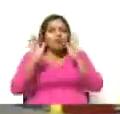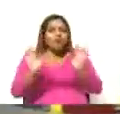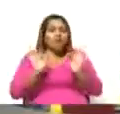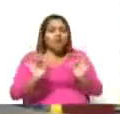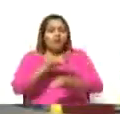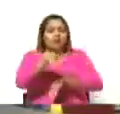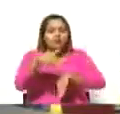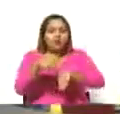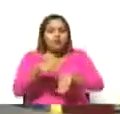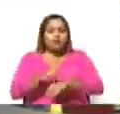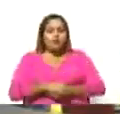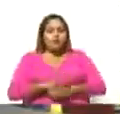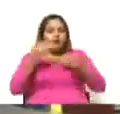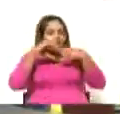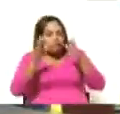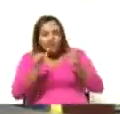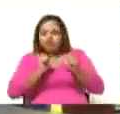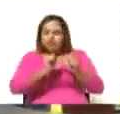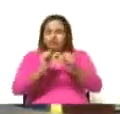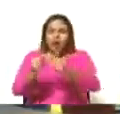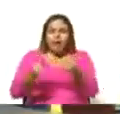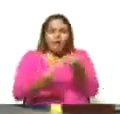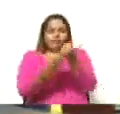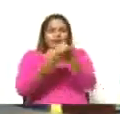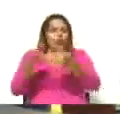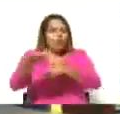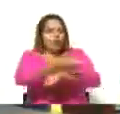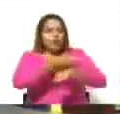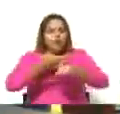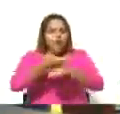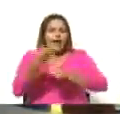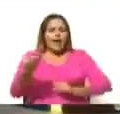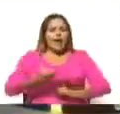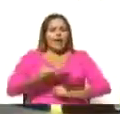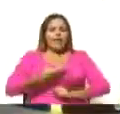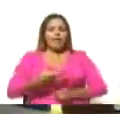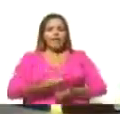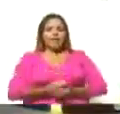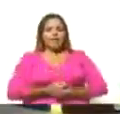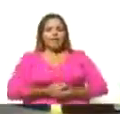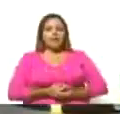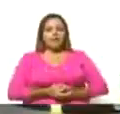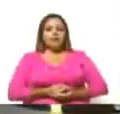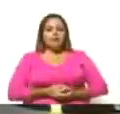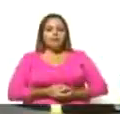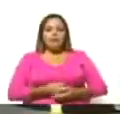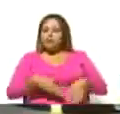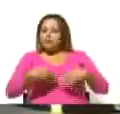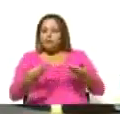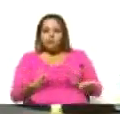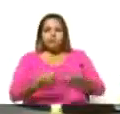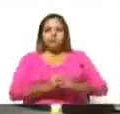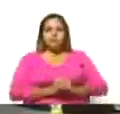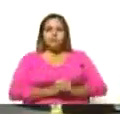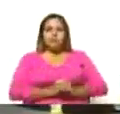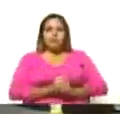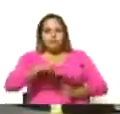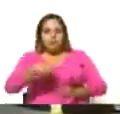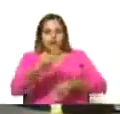pendiente, bueno, apoyando a los gobernadores, a los alcaldes, para que se pueda hacer